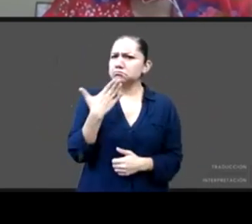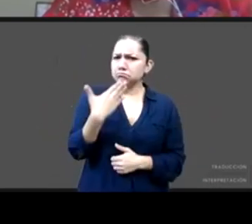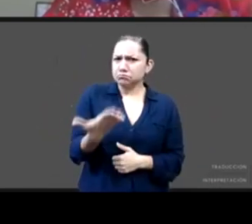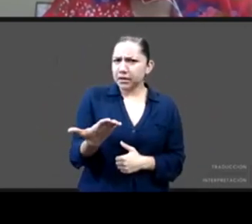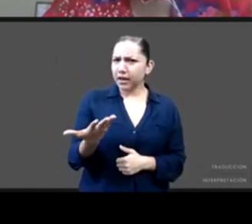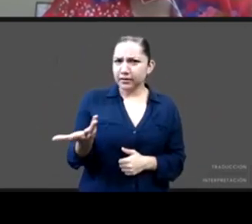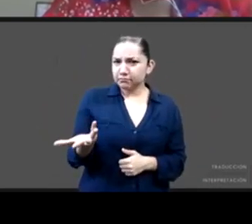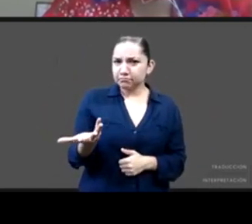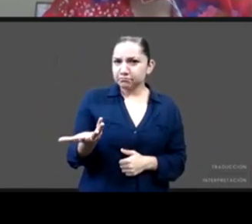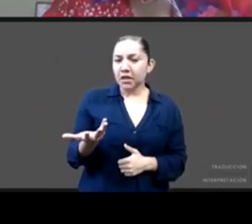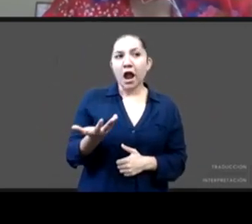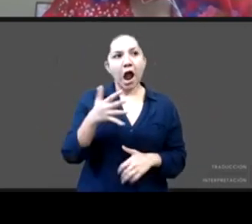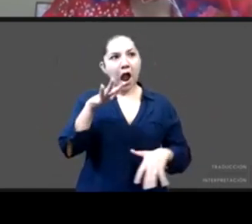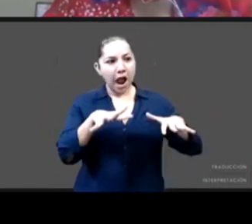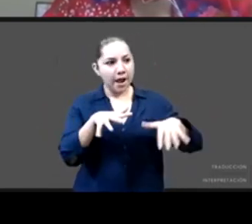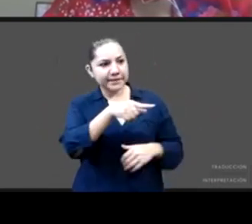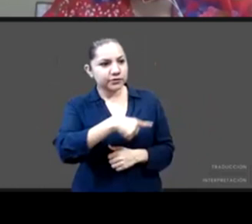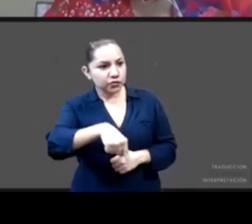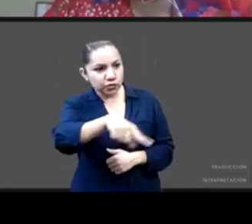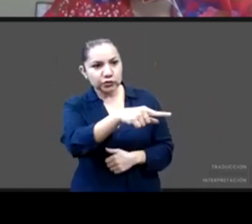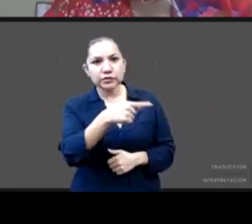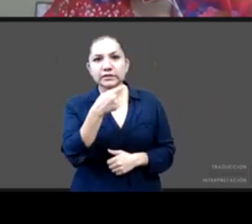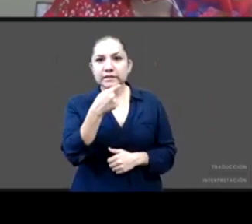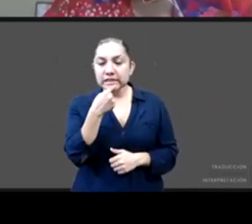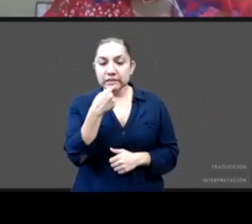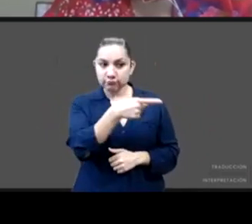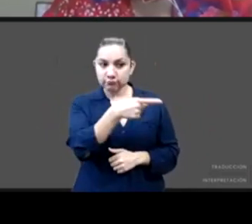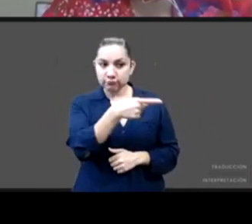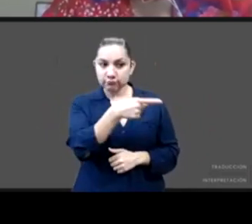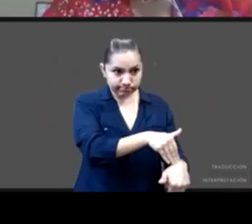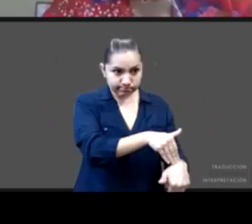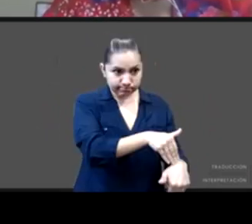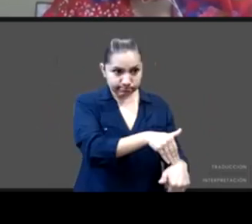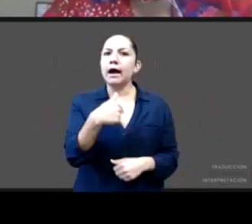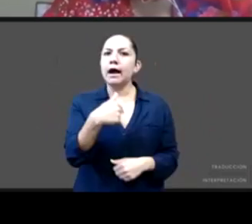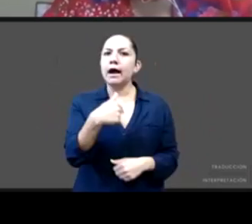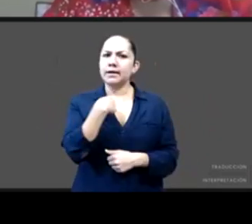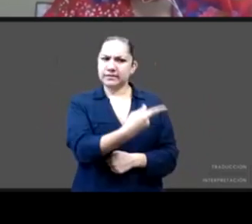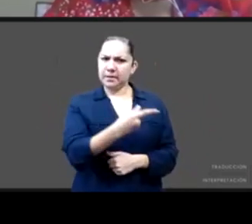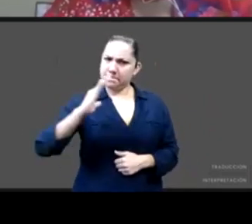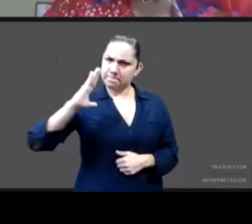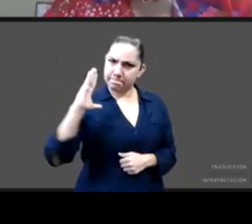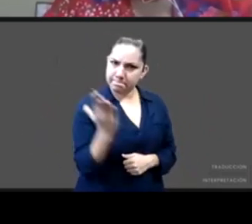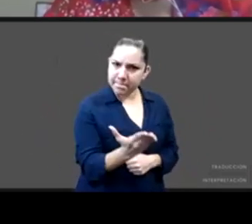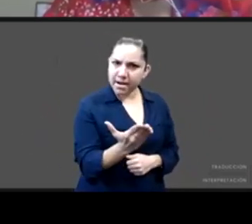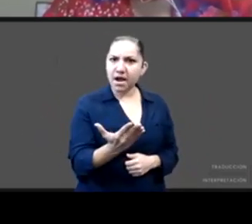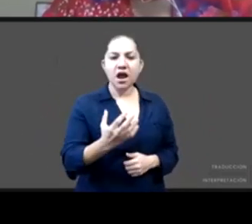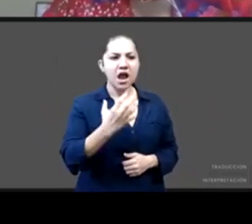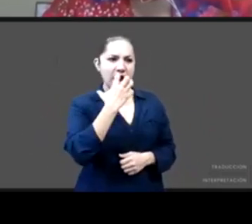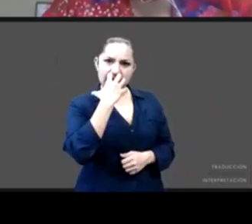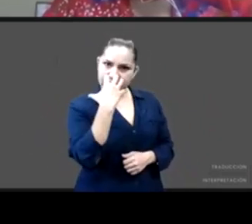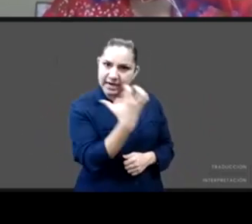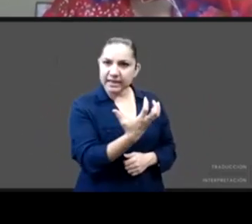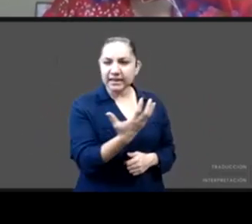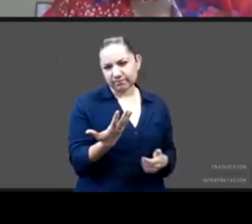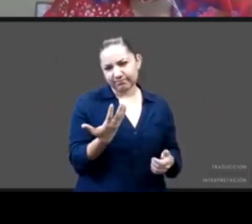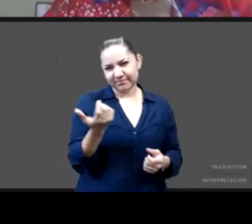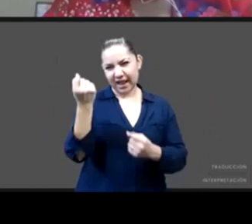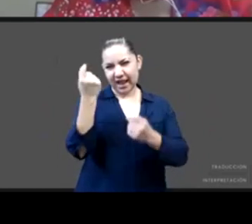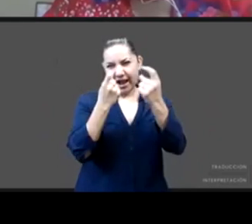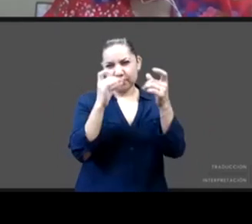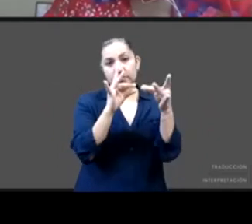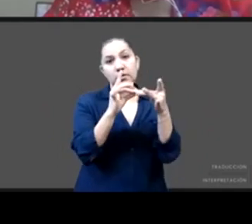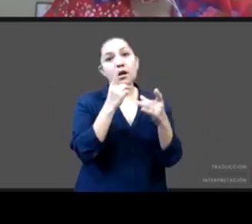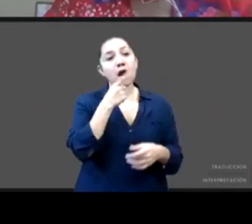castigo corporal, ¿no? El grito dentro de casa, la nalgada que se considera nalgada a tiempo y